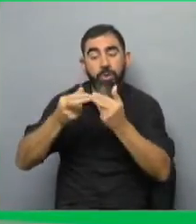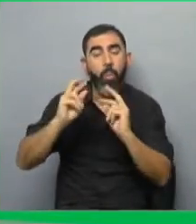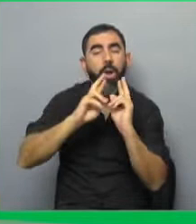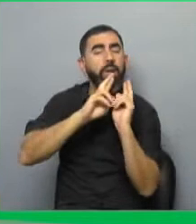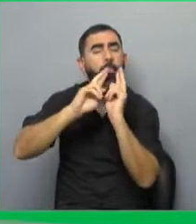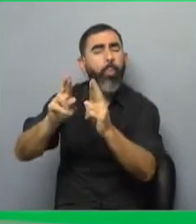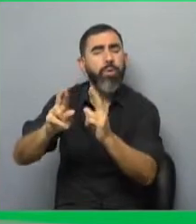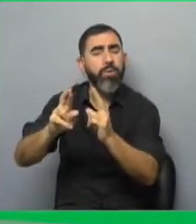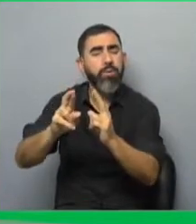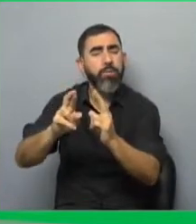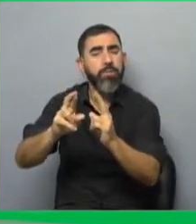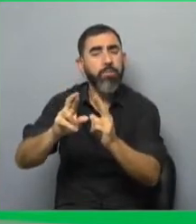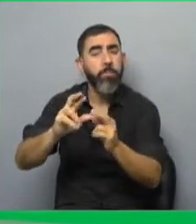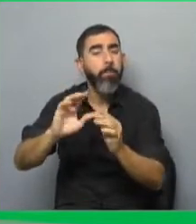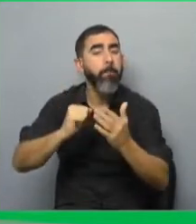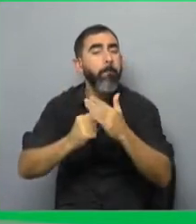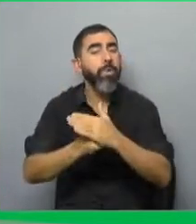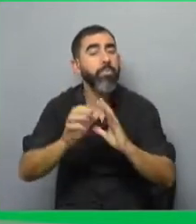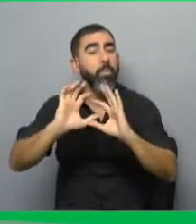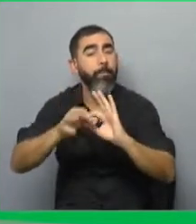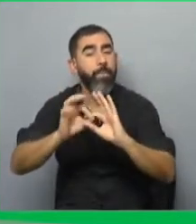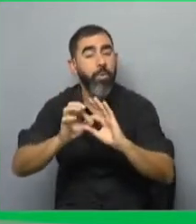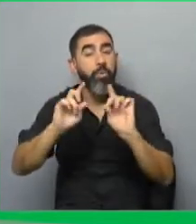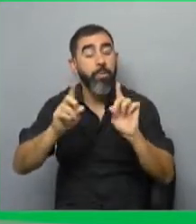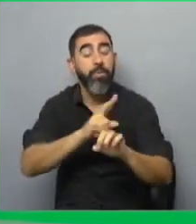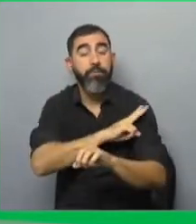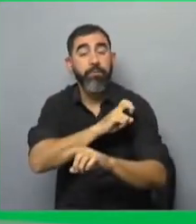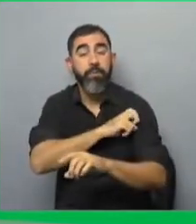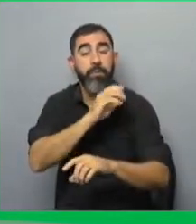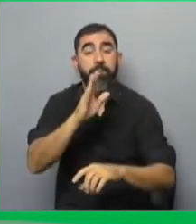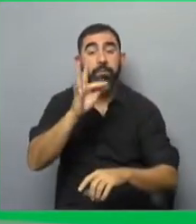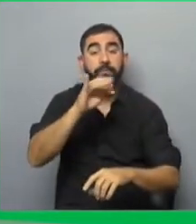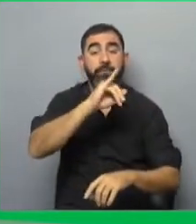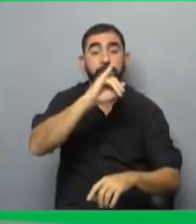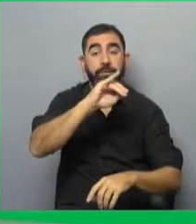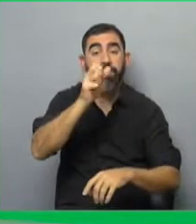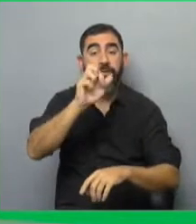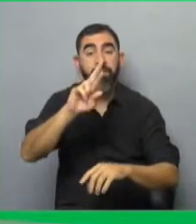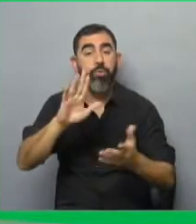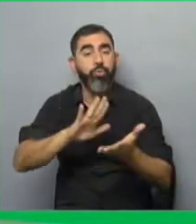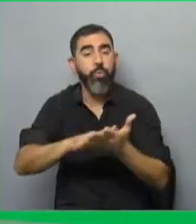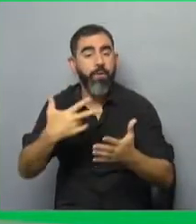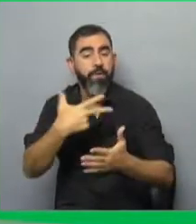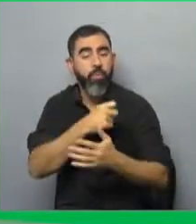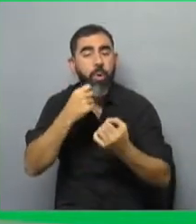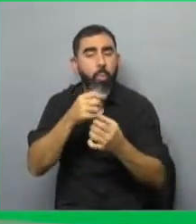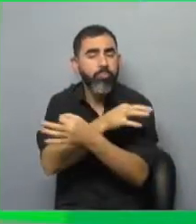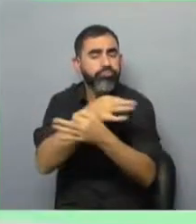que deberán dar a más tardar el miércoles junto a la farmacéutica Pfizer sobre los contratos y la eficacia de las vacunas